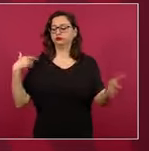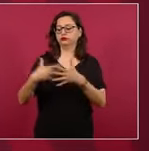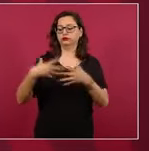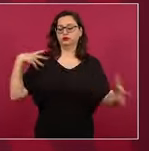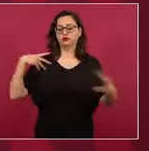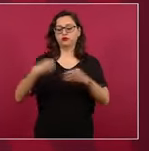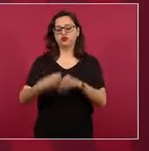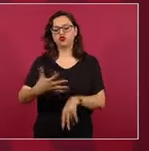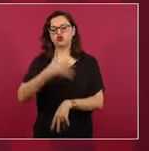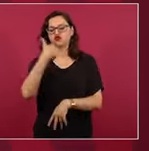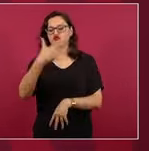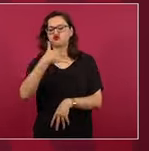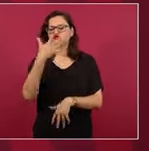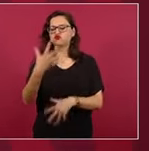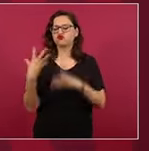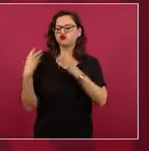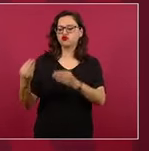pero ya